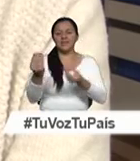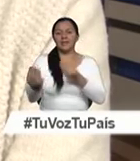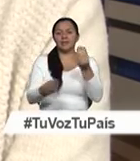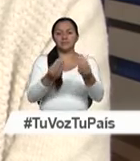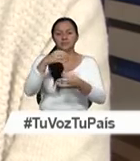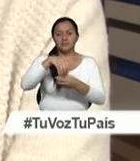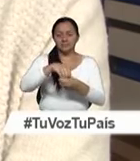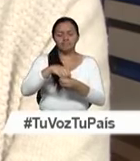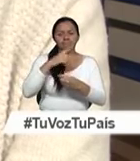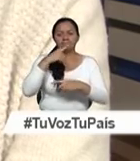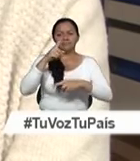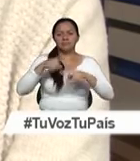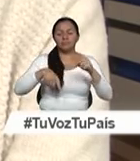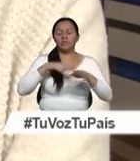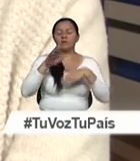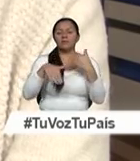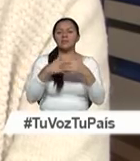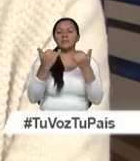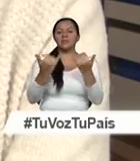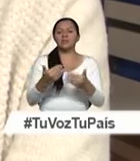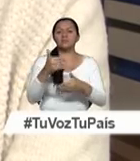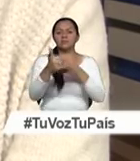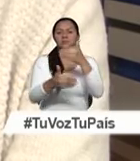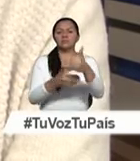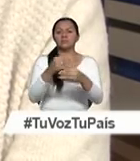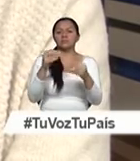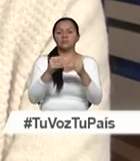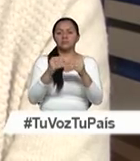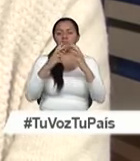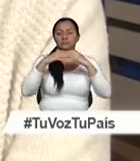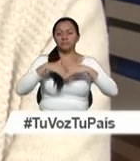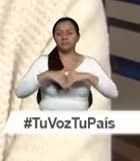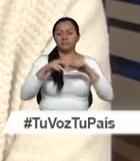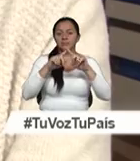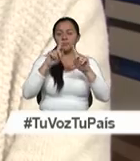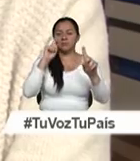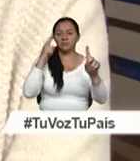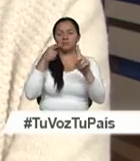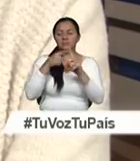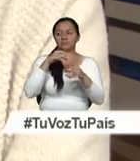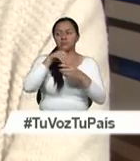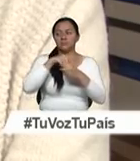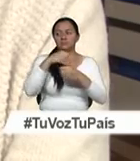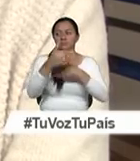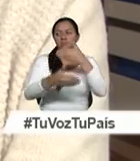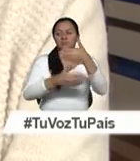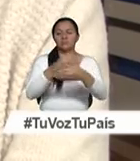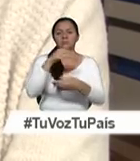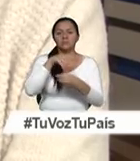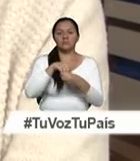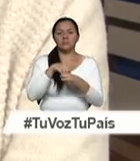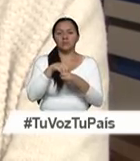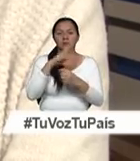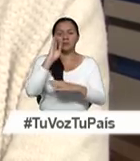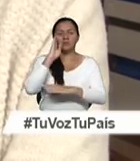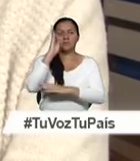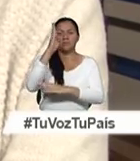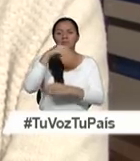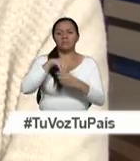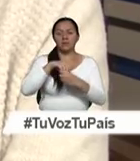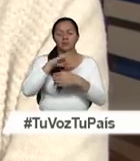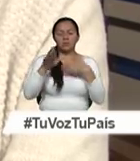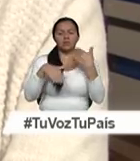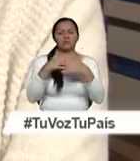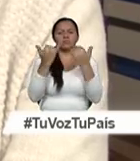que no podemos nosotros claudicar para llegar a ser una universidad del futuro que permita